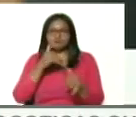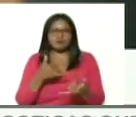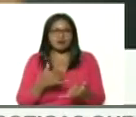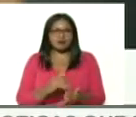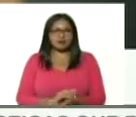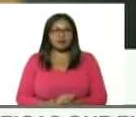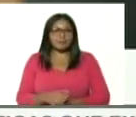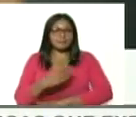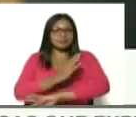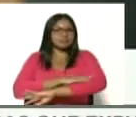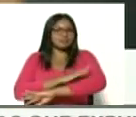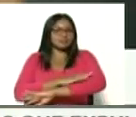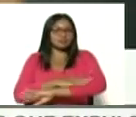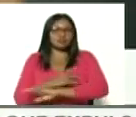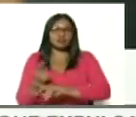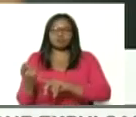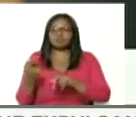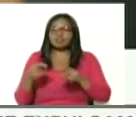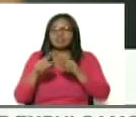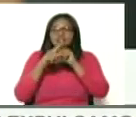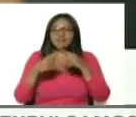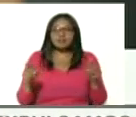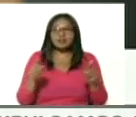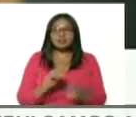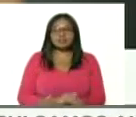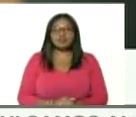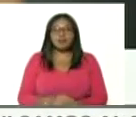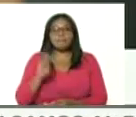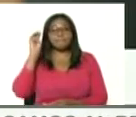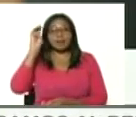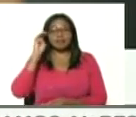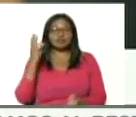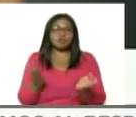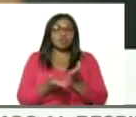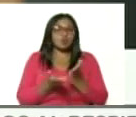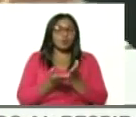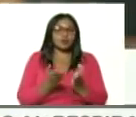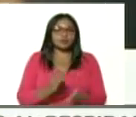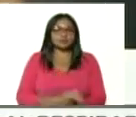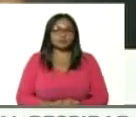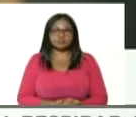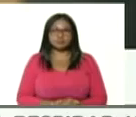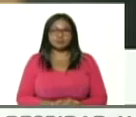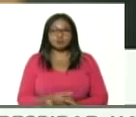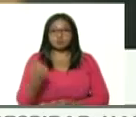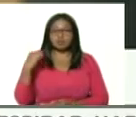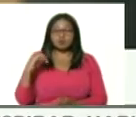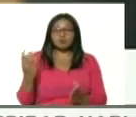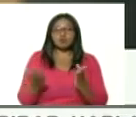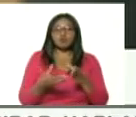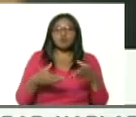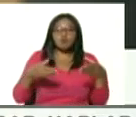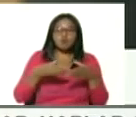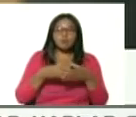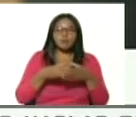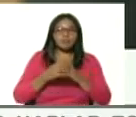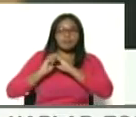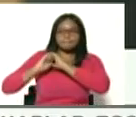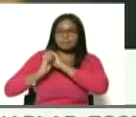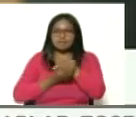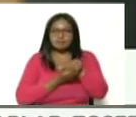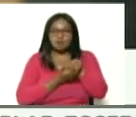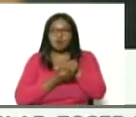para la participación que el protagonismo. Yo recuerdo que puse un ejemplo de maestro de escuela. Yo le dije, si usted juega en un equipo de béisbol y usted juega